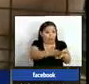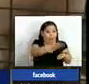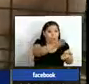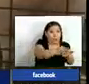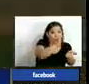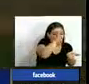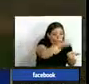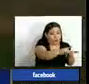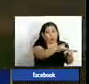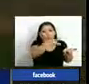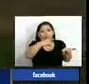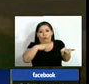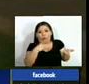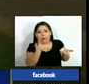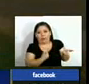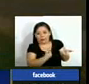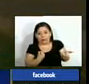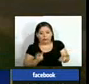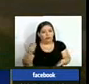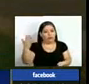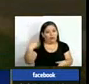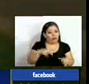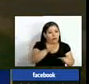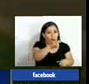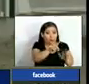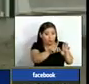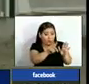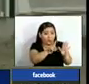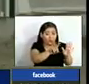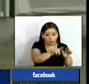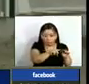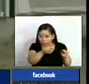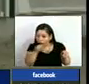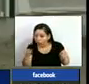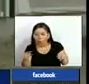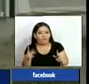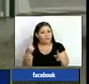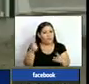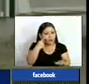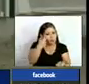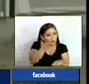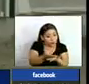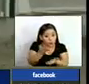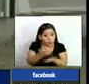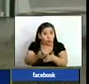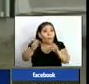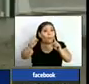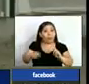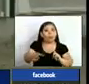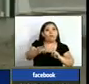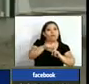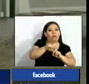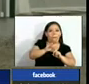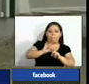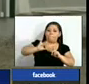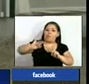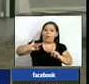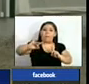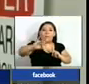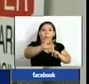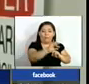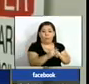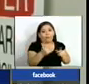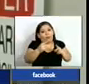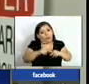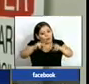en el 2016 o del 2016 al 2018. Todavía no hay evidencia de que el G4 puede extenderse de persona a persona, pero